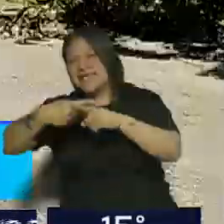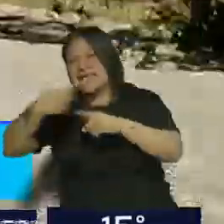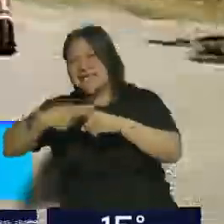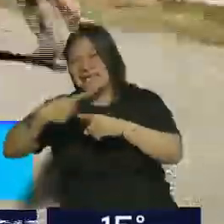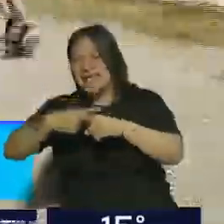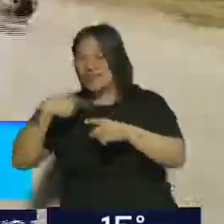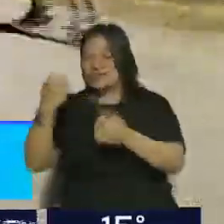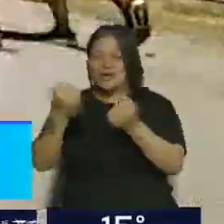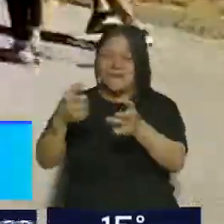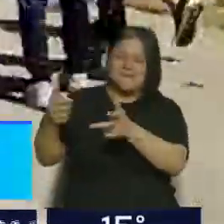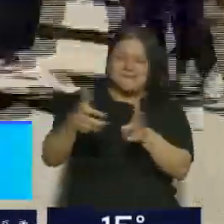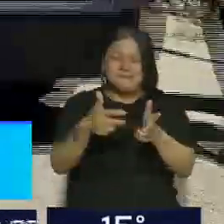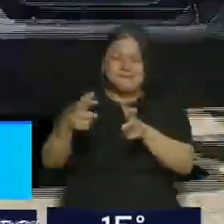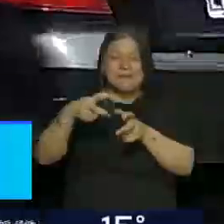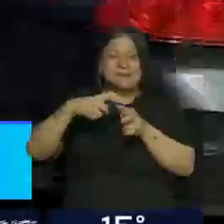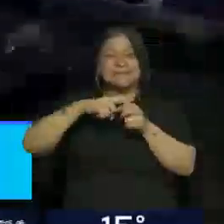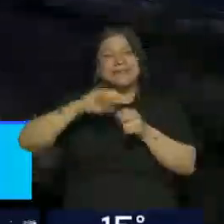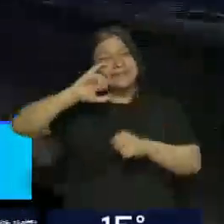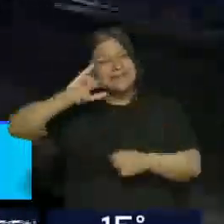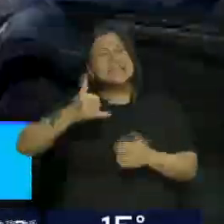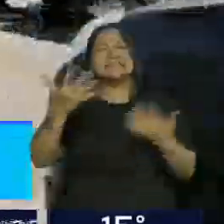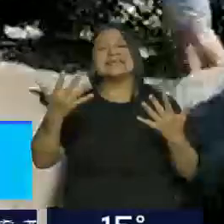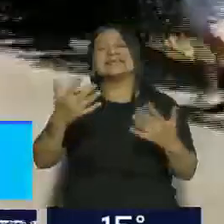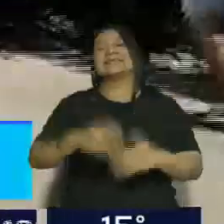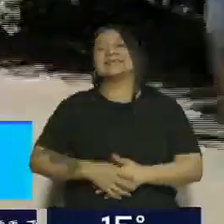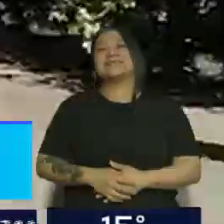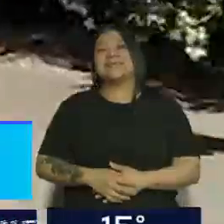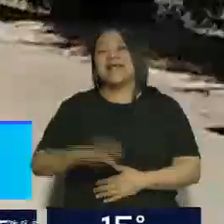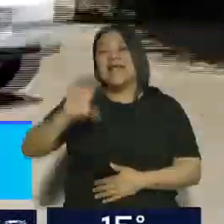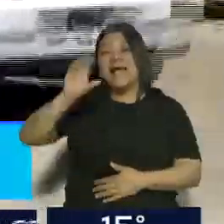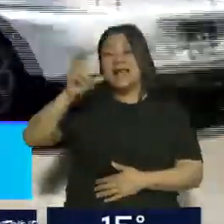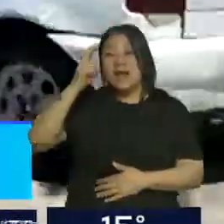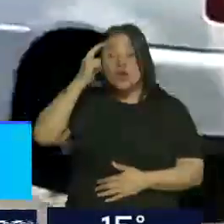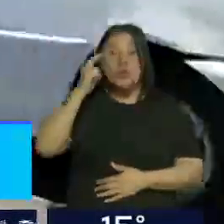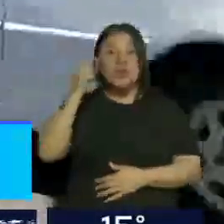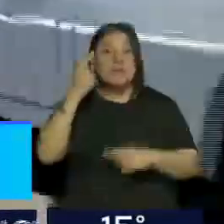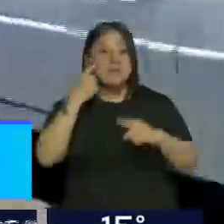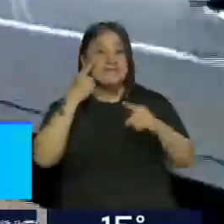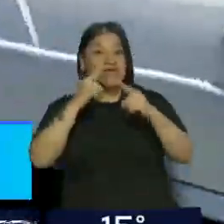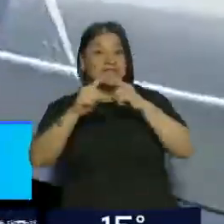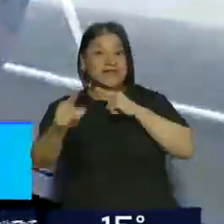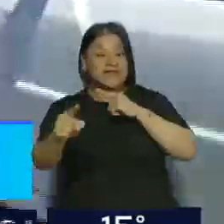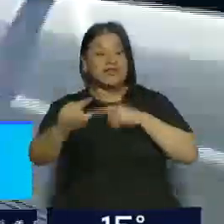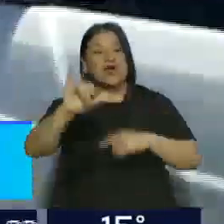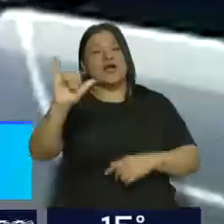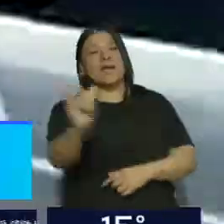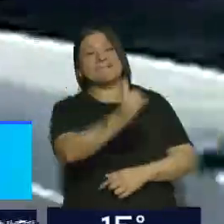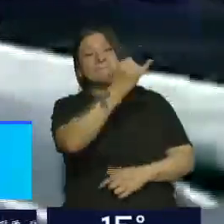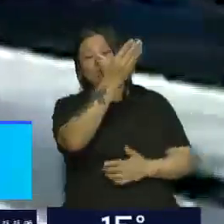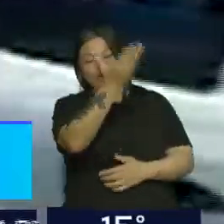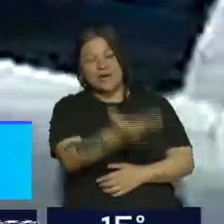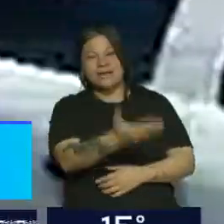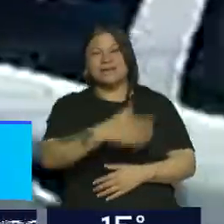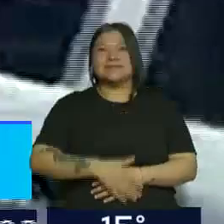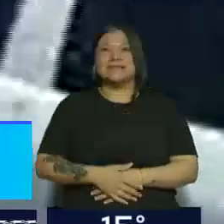nos prendemos a la caravana azul, señores. Canal 9 en vivo y en directo con los campeones. Y